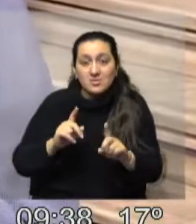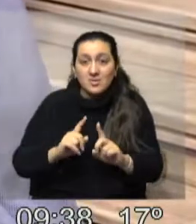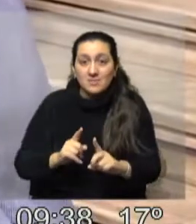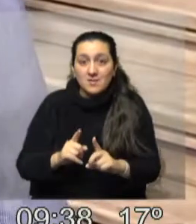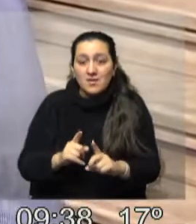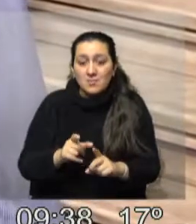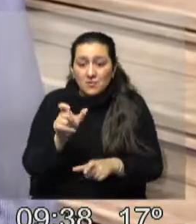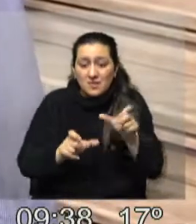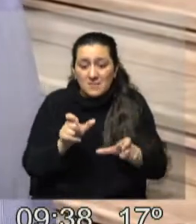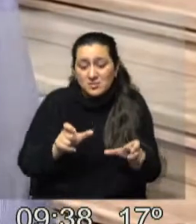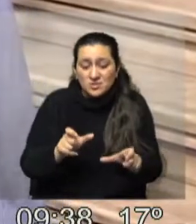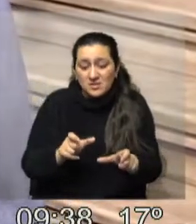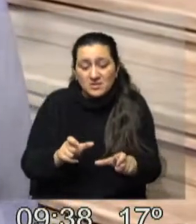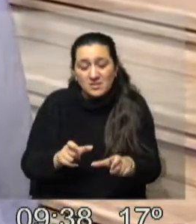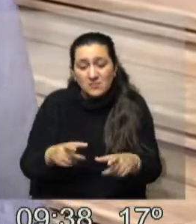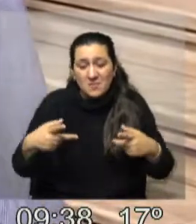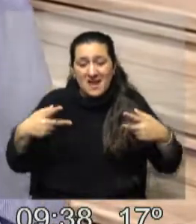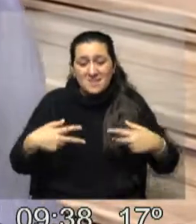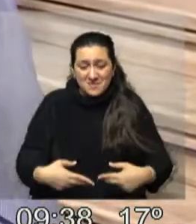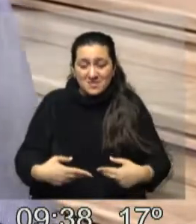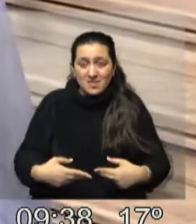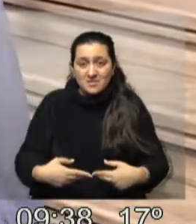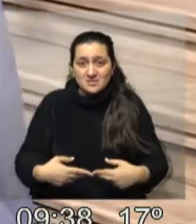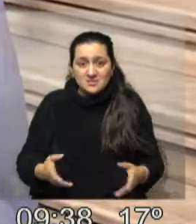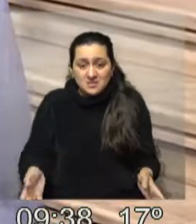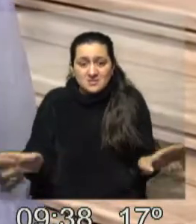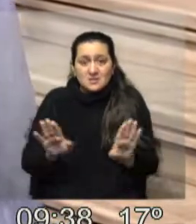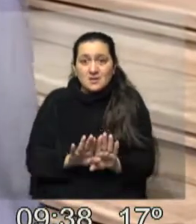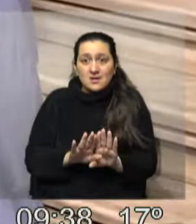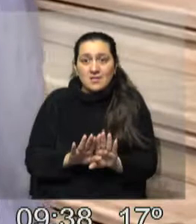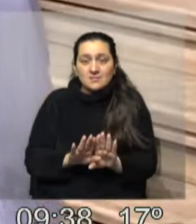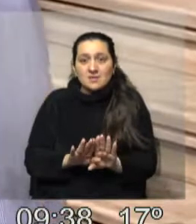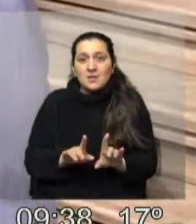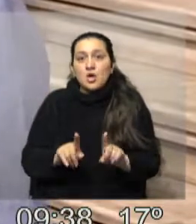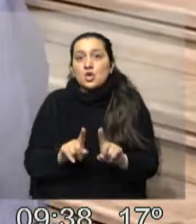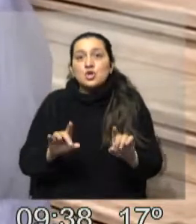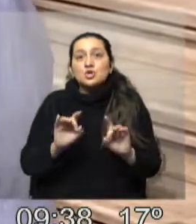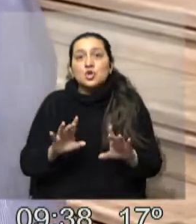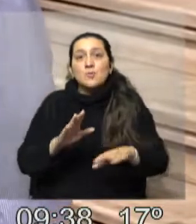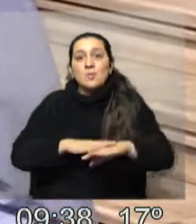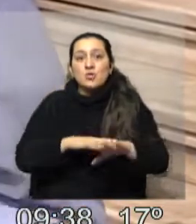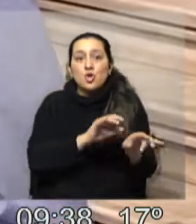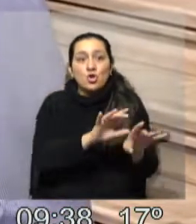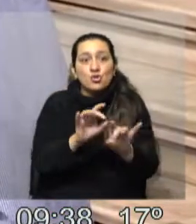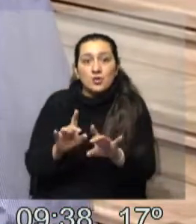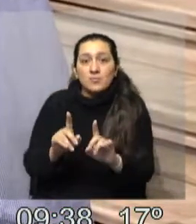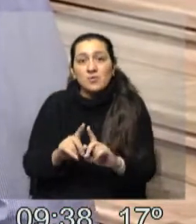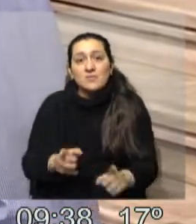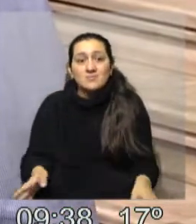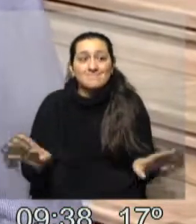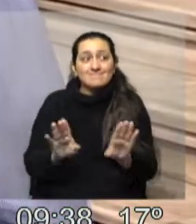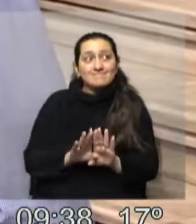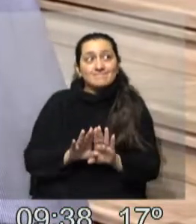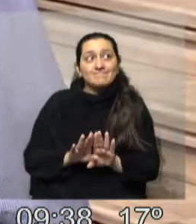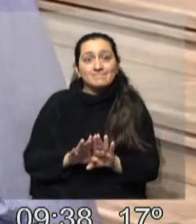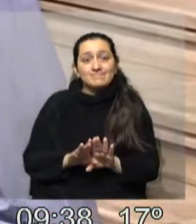porque fueron las personas que quedaron con más restricciones y encerradas, no solo durante los brotes, pero se tuvieron que tomar medidas, que